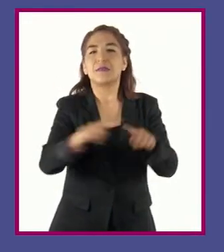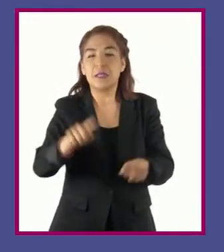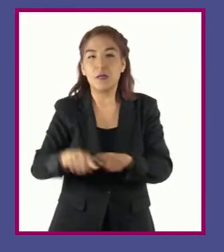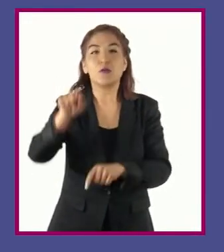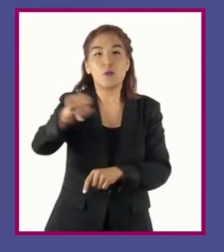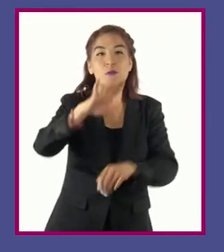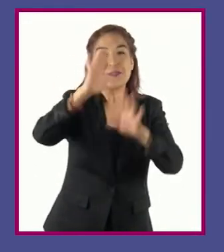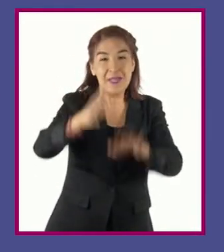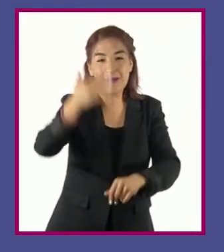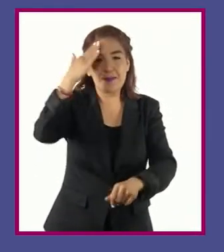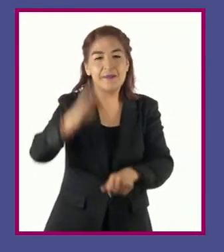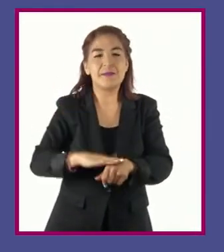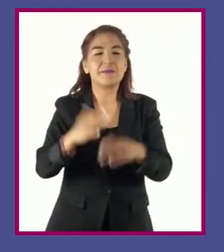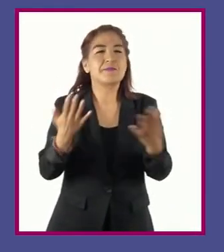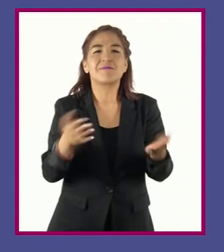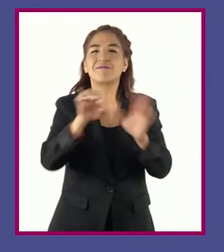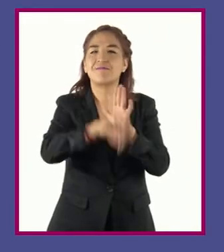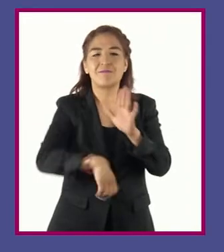tengas como un